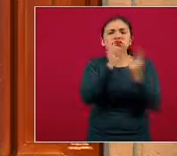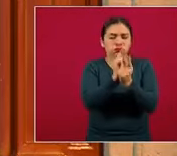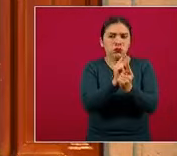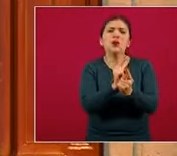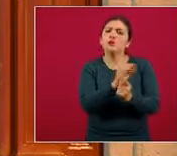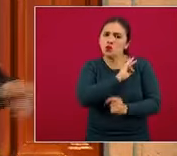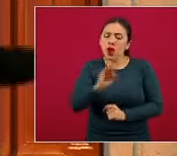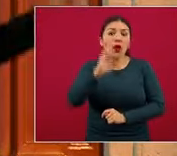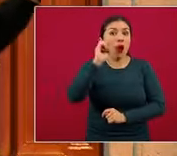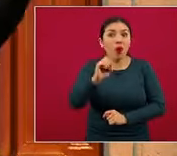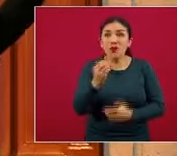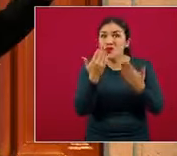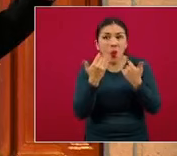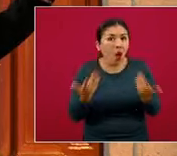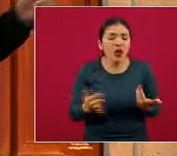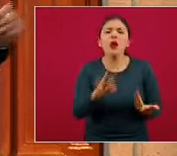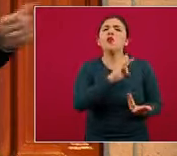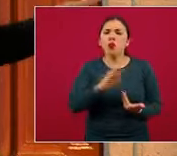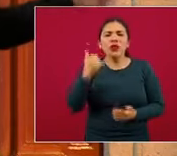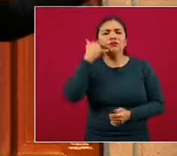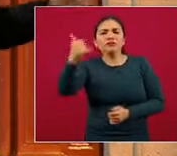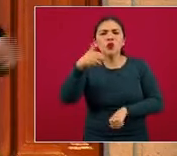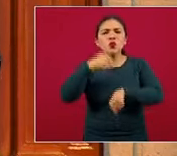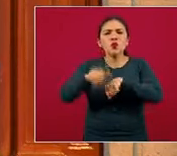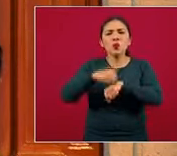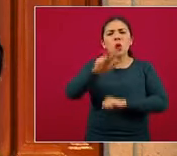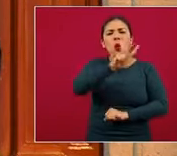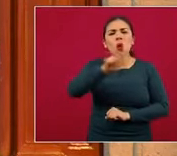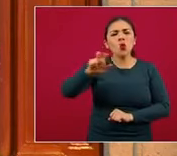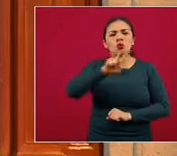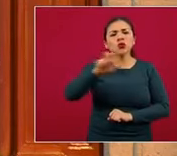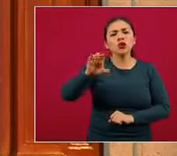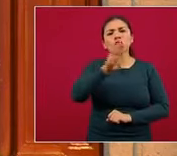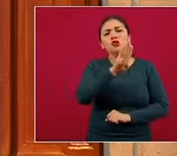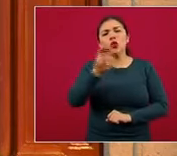directa, pero si no, también está la línea de vida